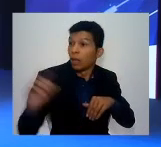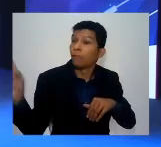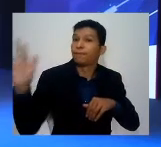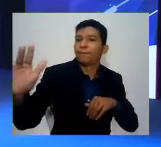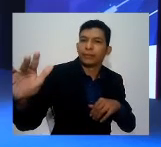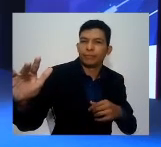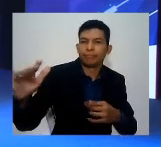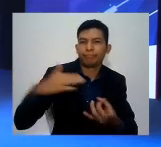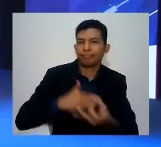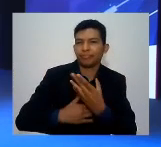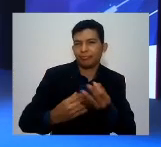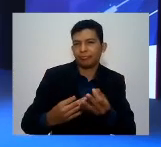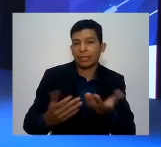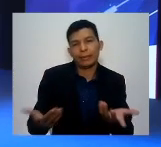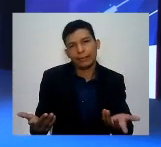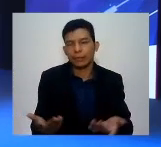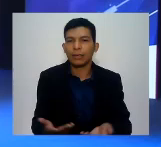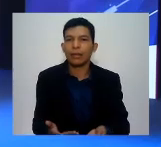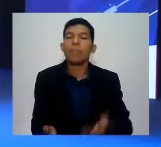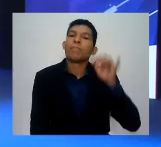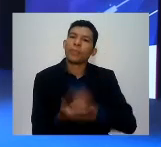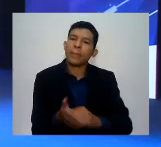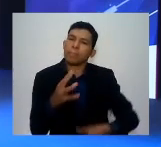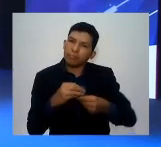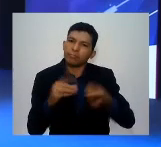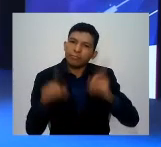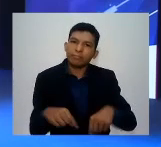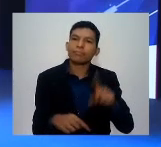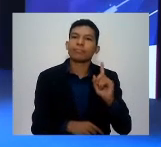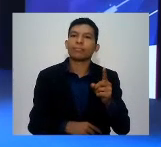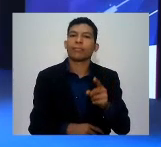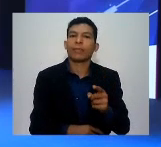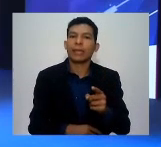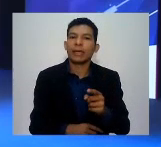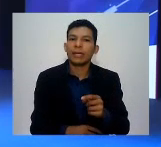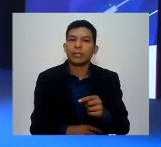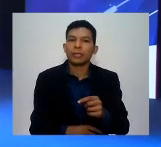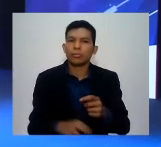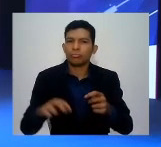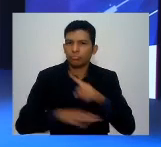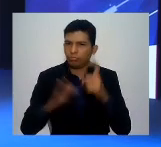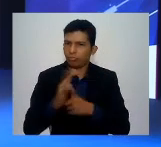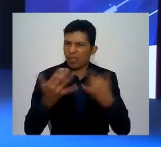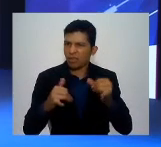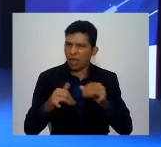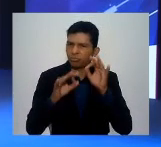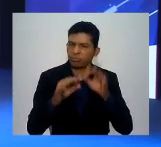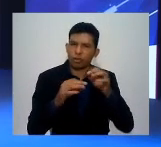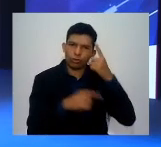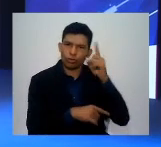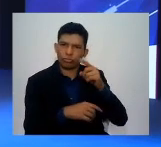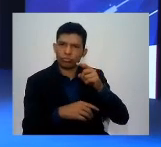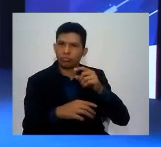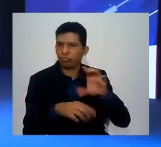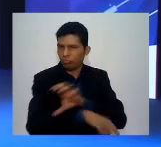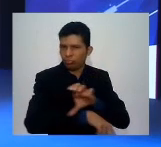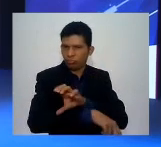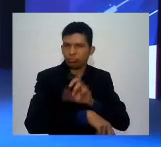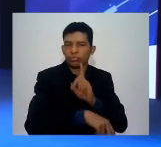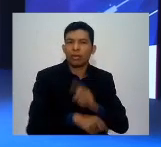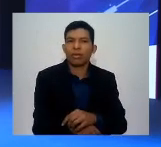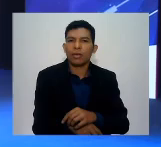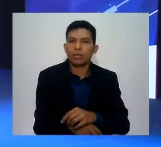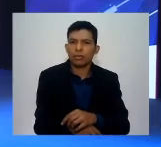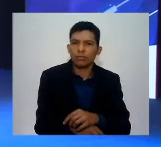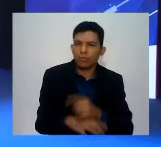que les muestran el aparatico, que se lo ponen aquí y empieza a mandarle supuestamente electricidad y en una semana su merced queda con